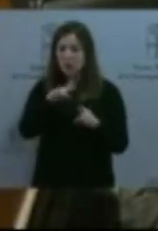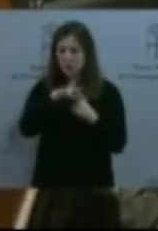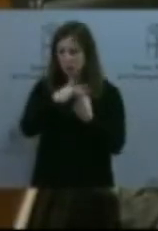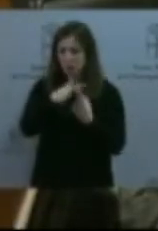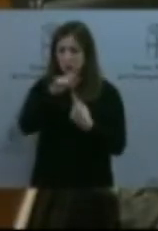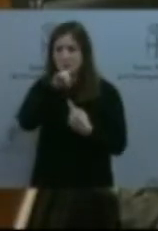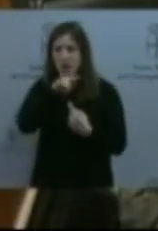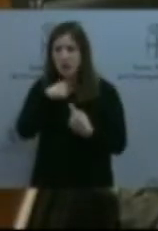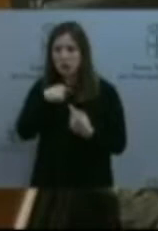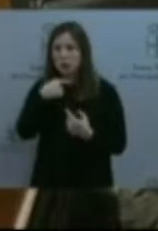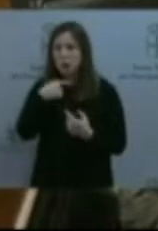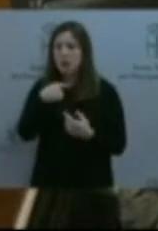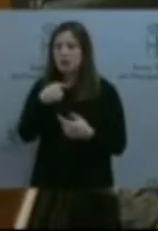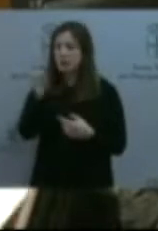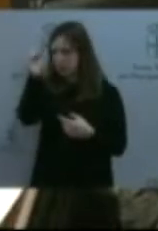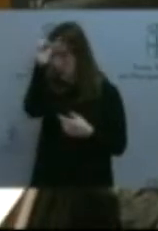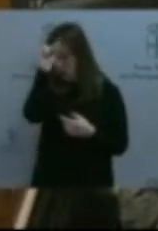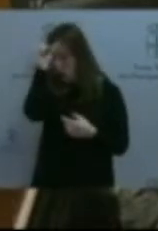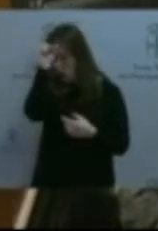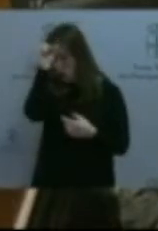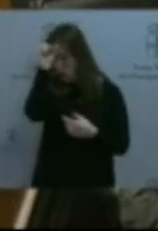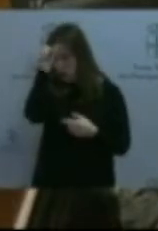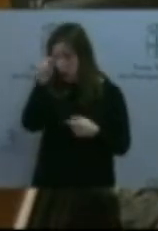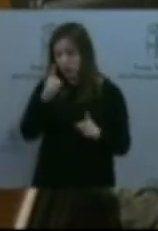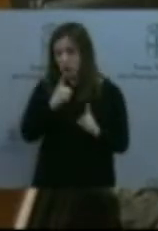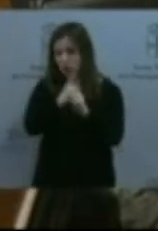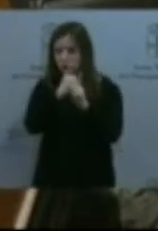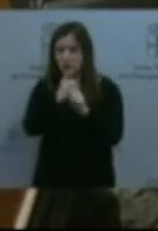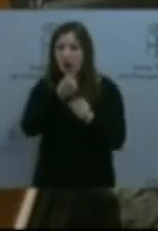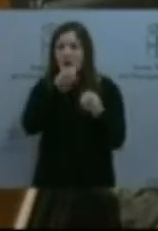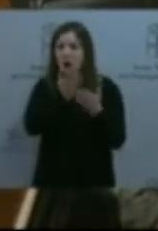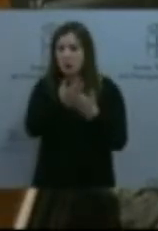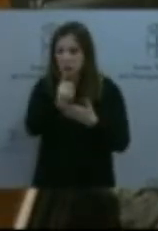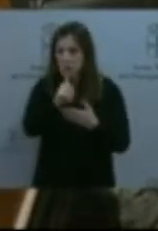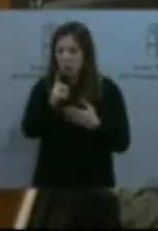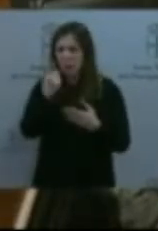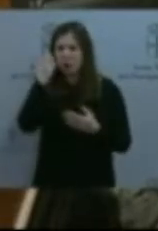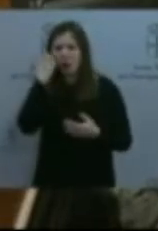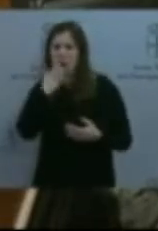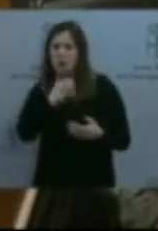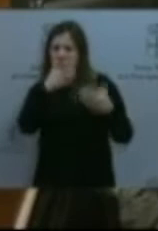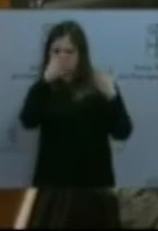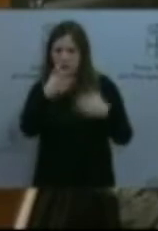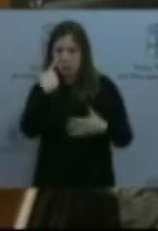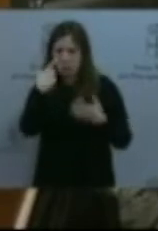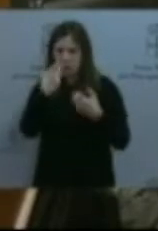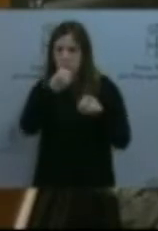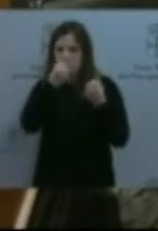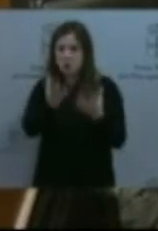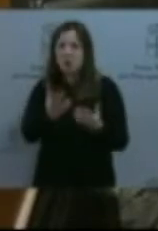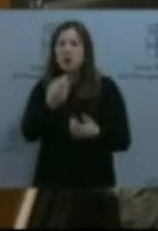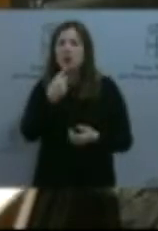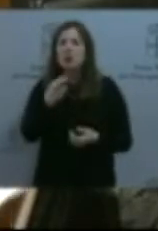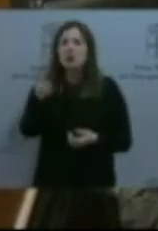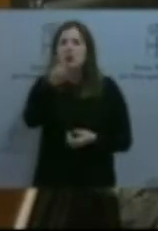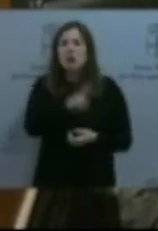creo importante advertir de esta peculiaridad que usted ha querido destacar. Reitero que es un firme compromiso para